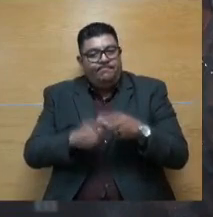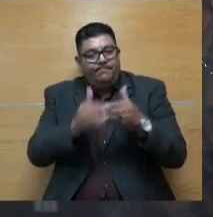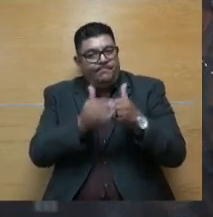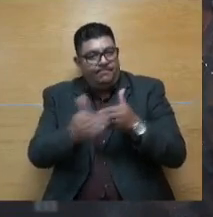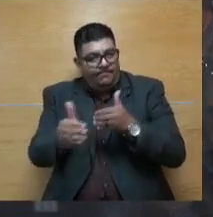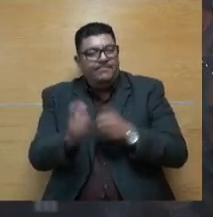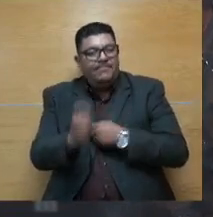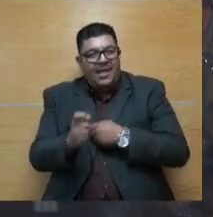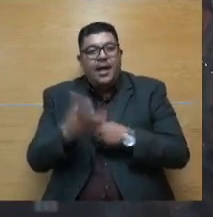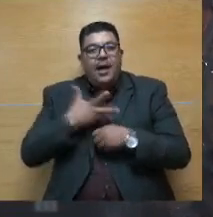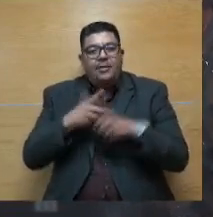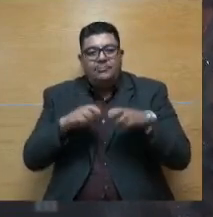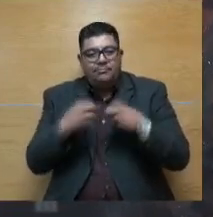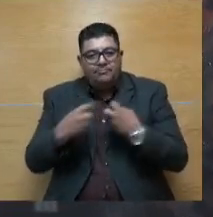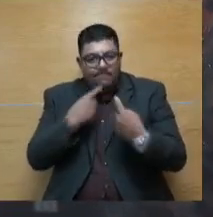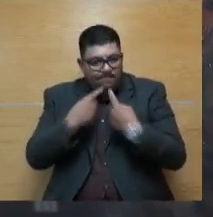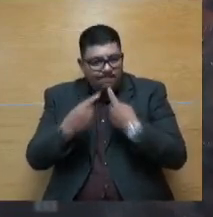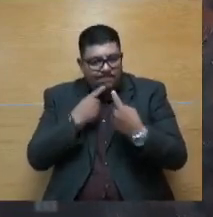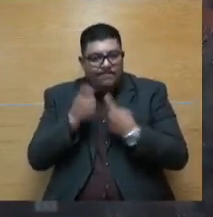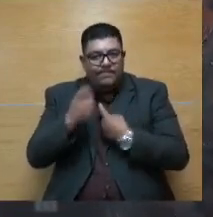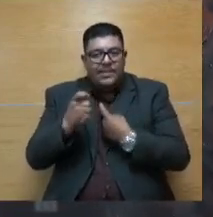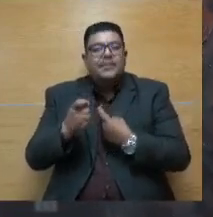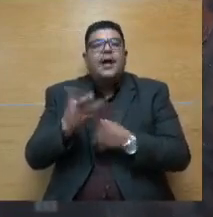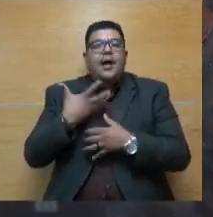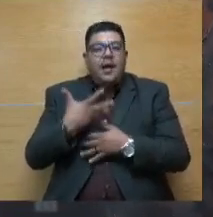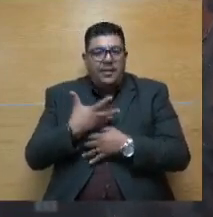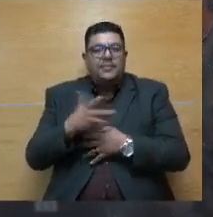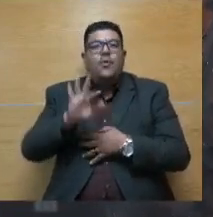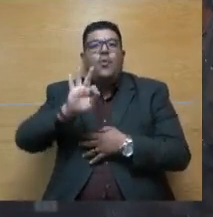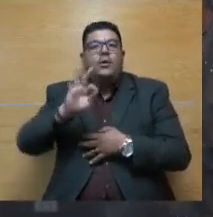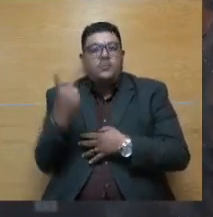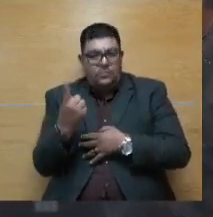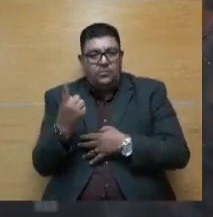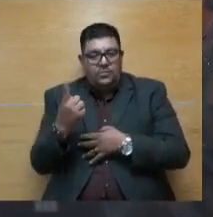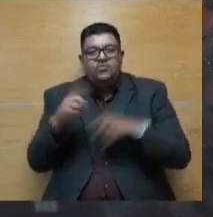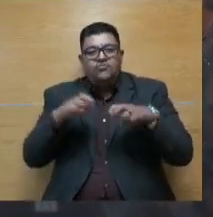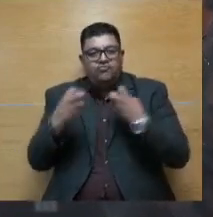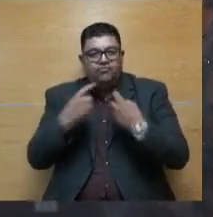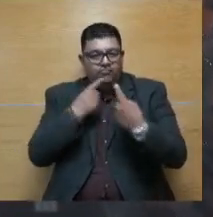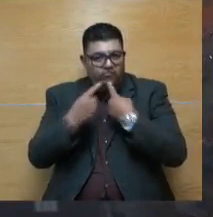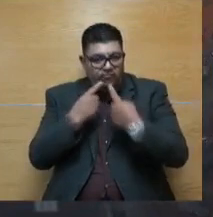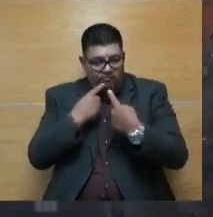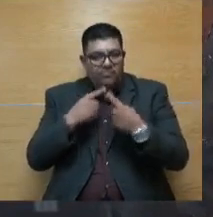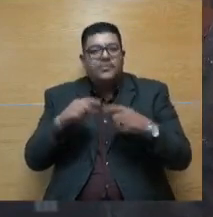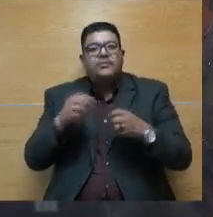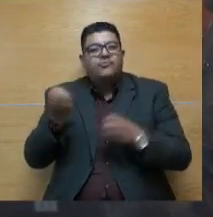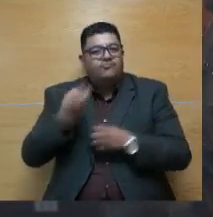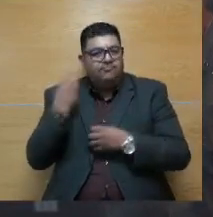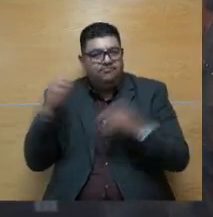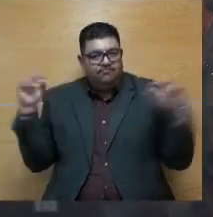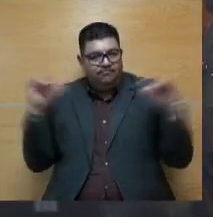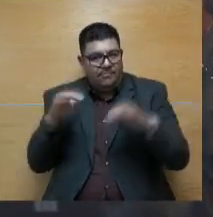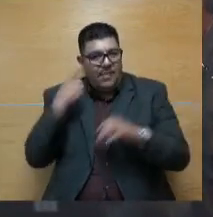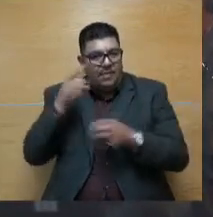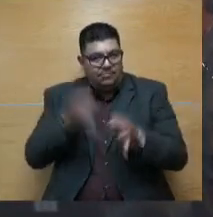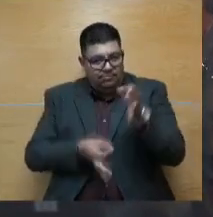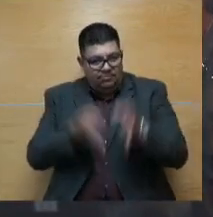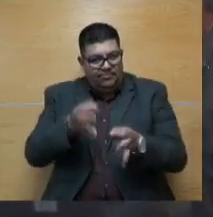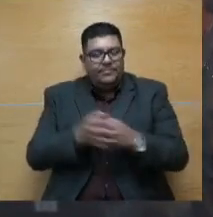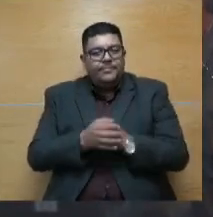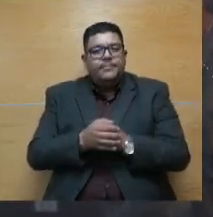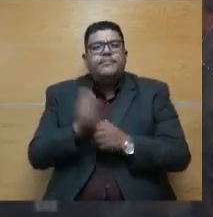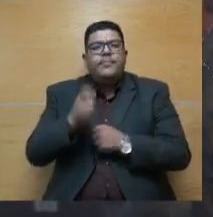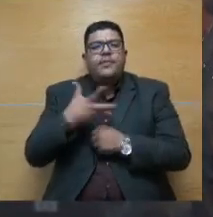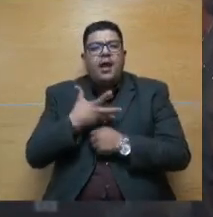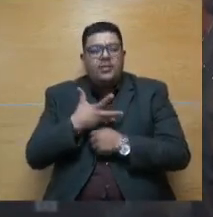en donde se celebrará la cuera sesión pública en unos minutos el pleno de esta sala regional resolverá